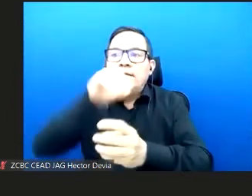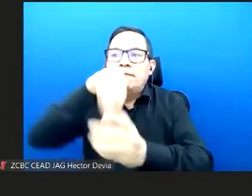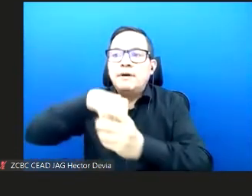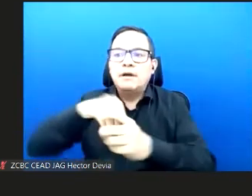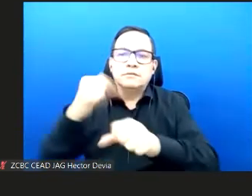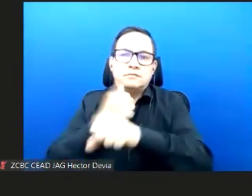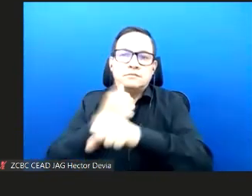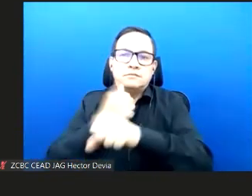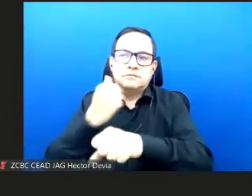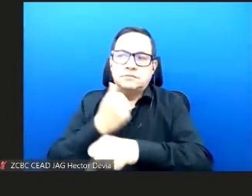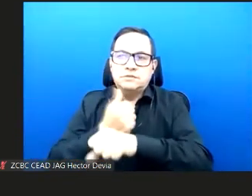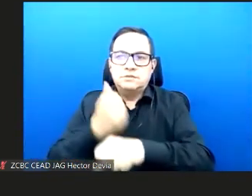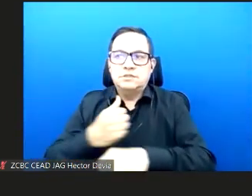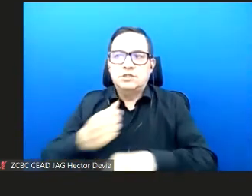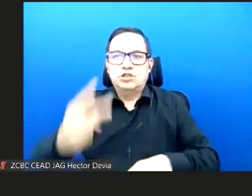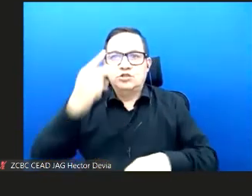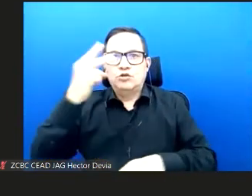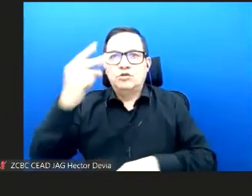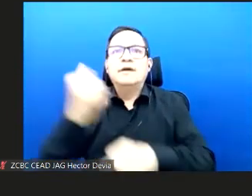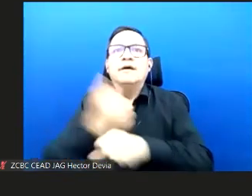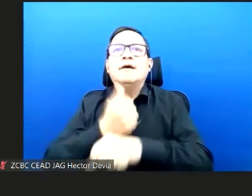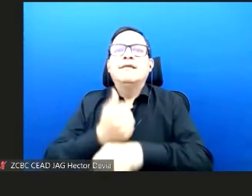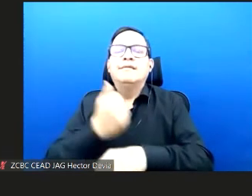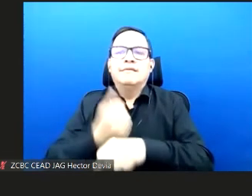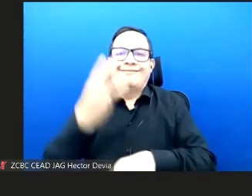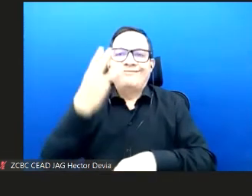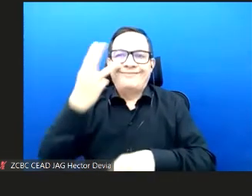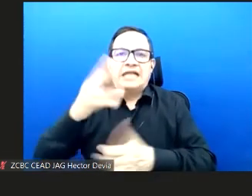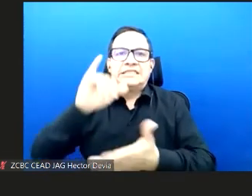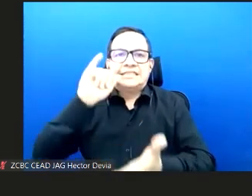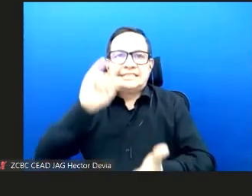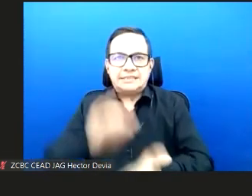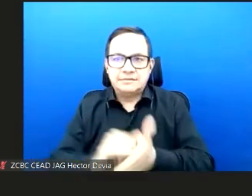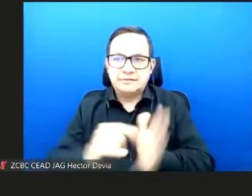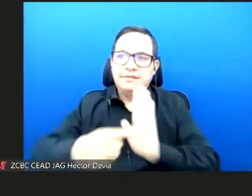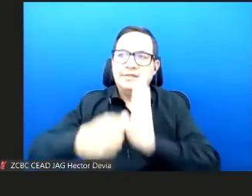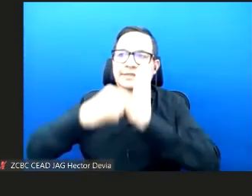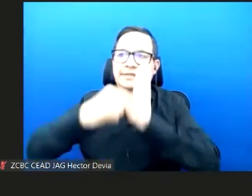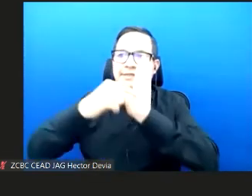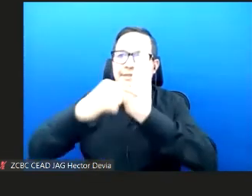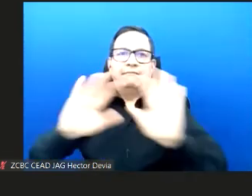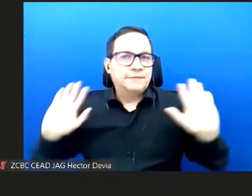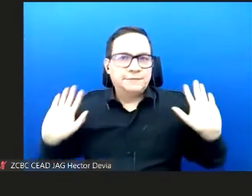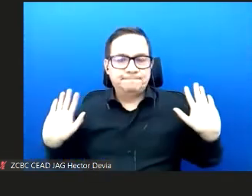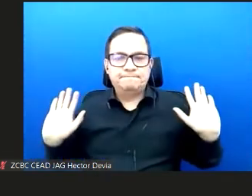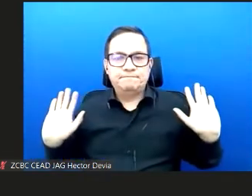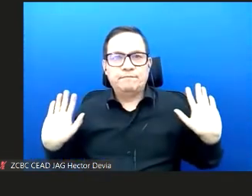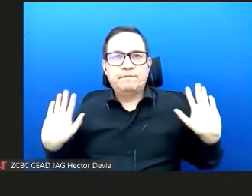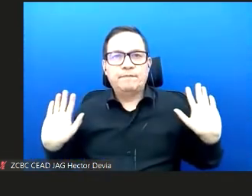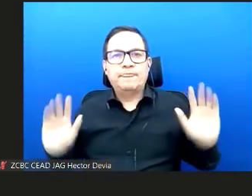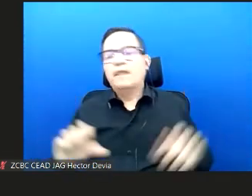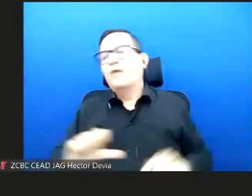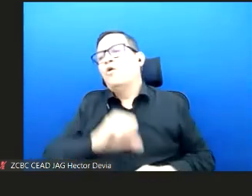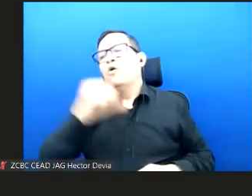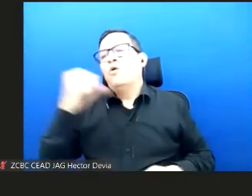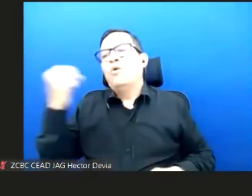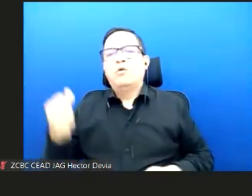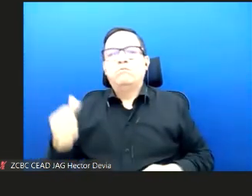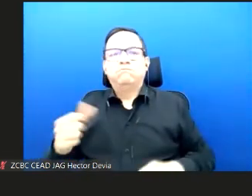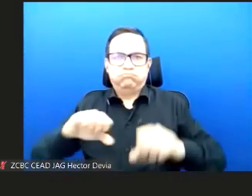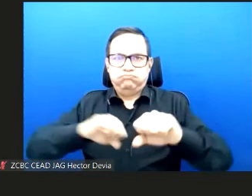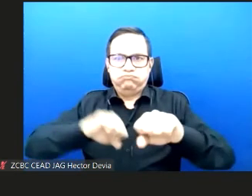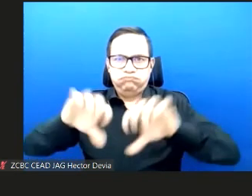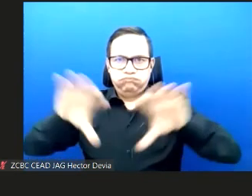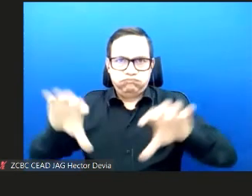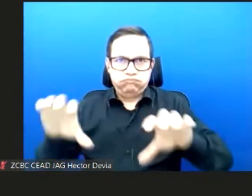tareas 2 y la tarea 3. Eso lo estamos representando ahí. Vamos con la siguiente operación. ¿Listo?